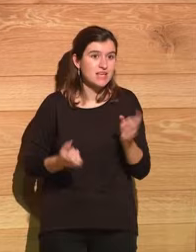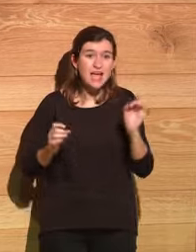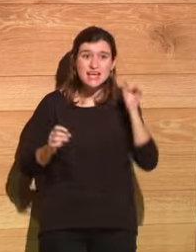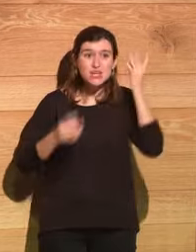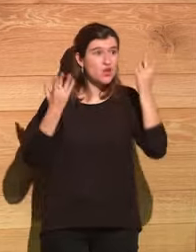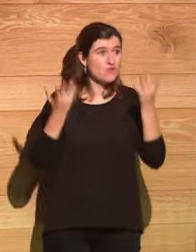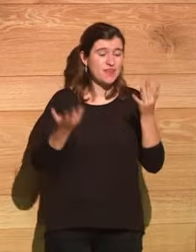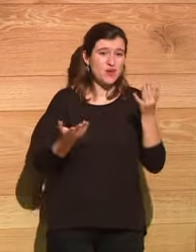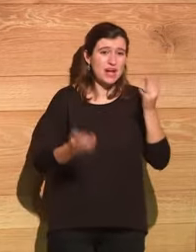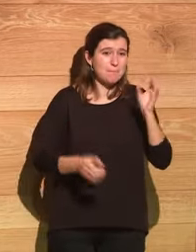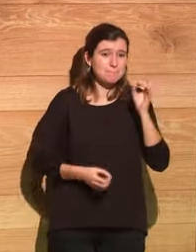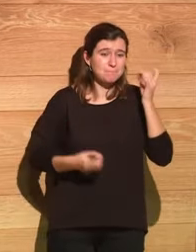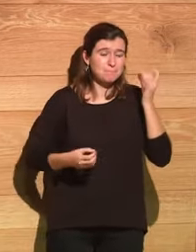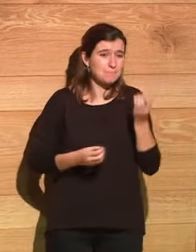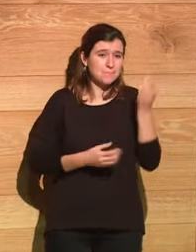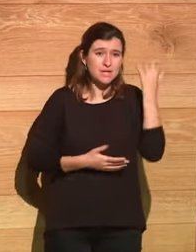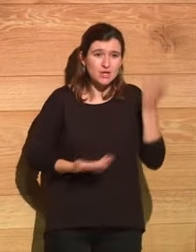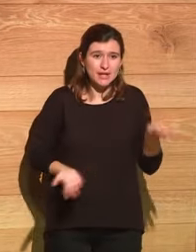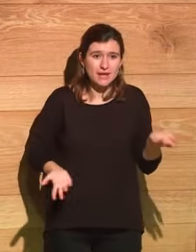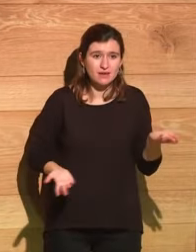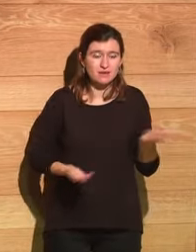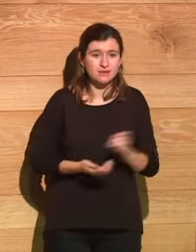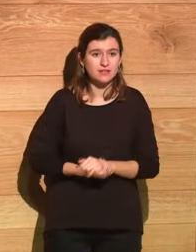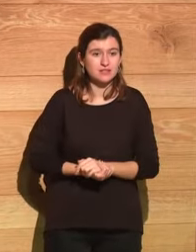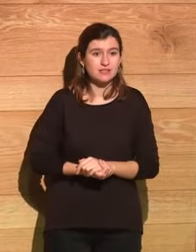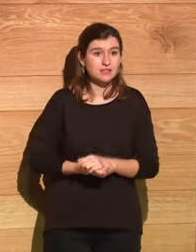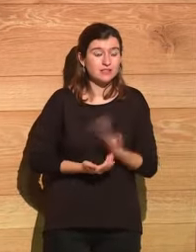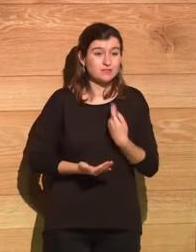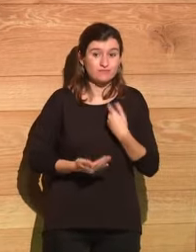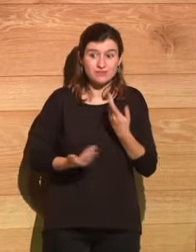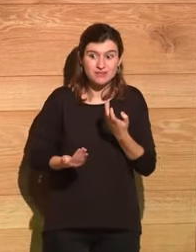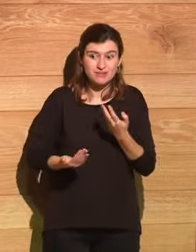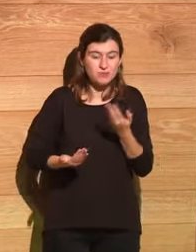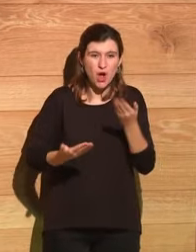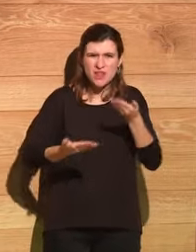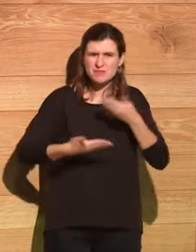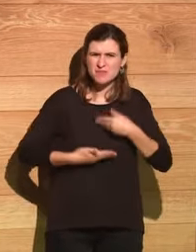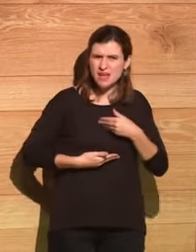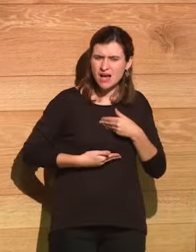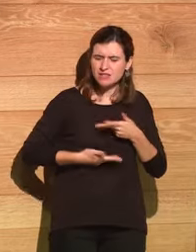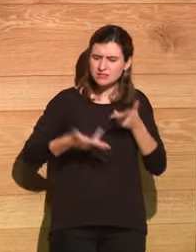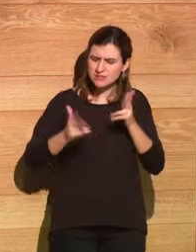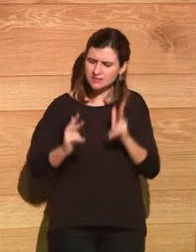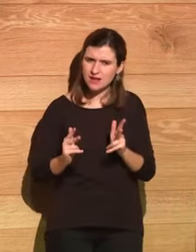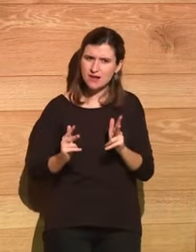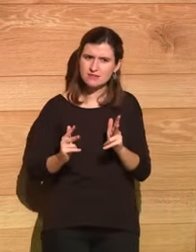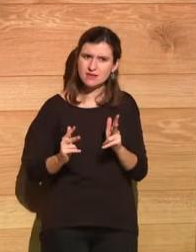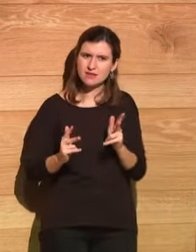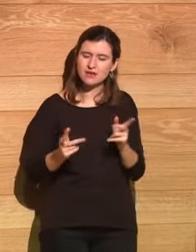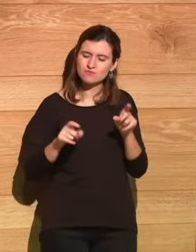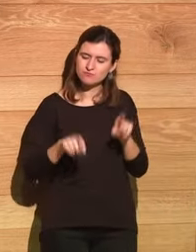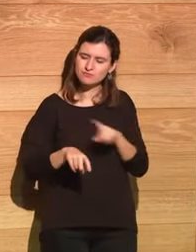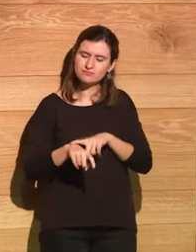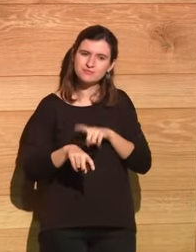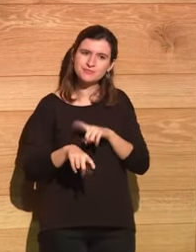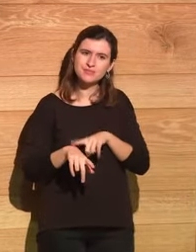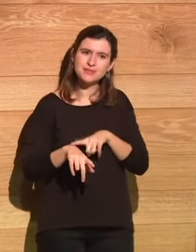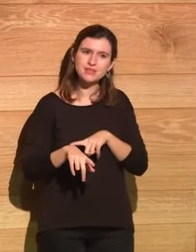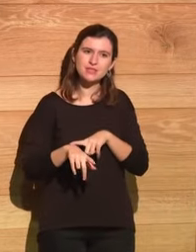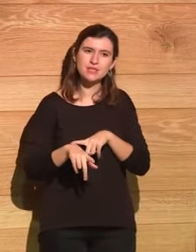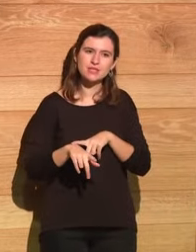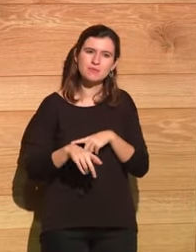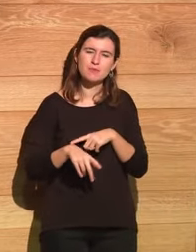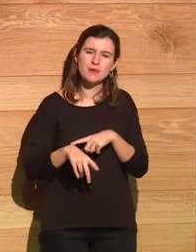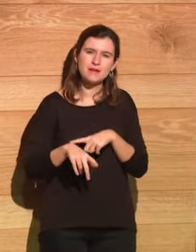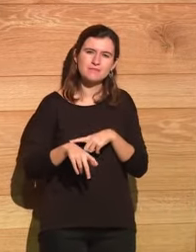innovadora, pionera. Es que a uno le invita efectivamente a sentarse y a tomarse un poquitín de tiempo para querer aprender